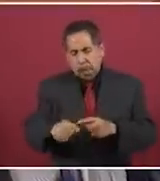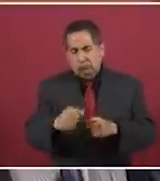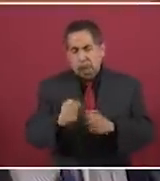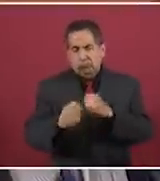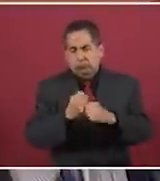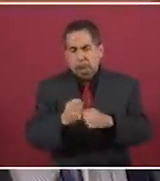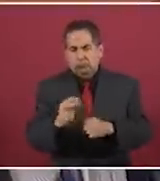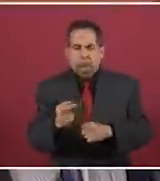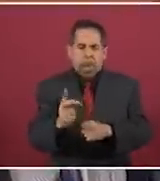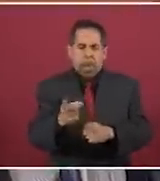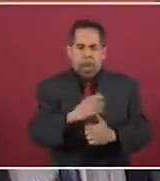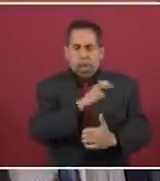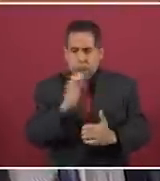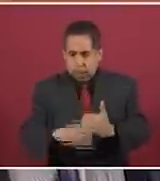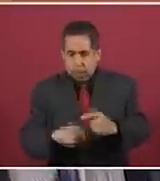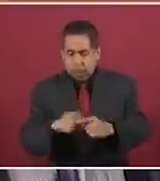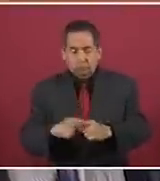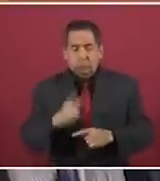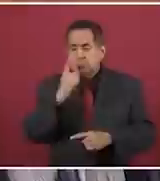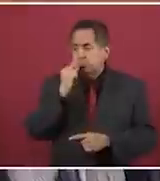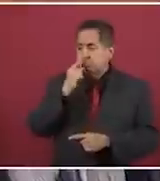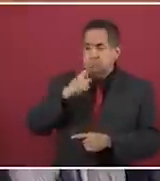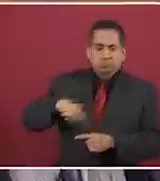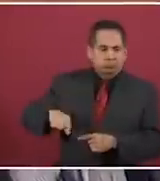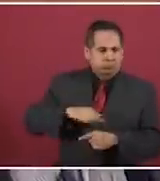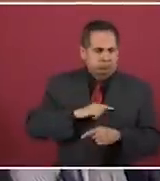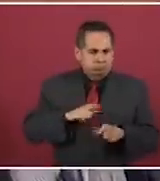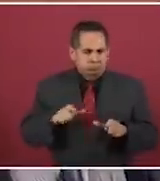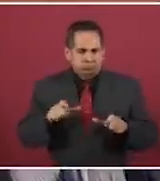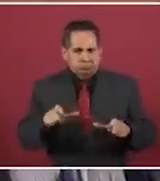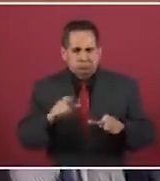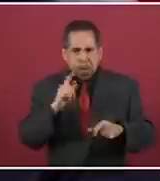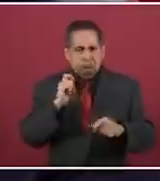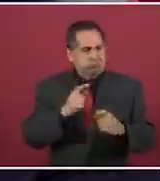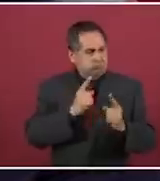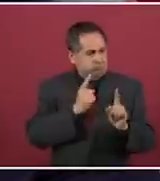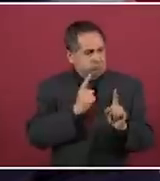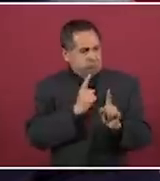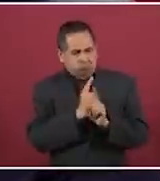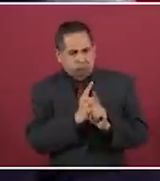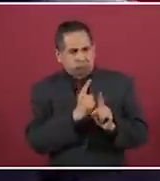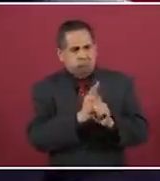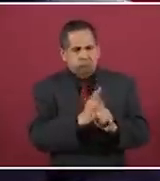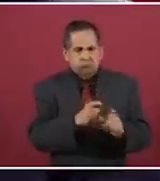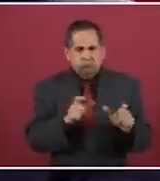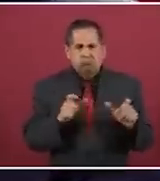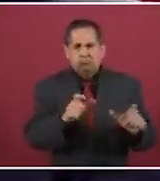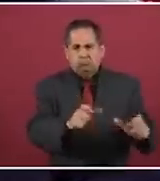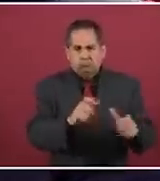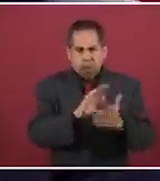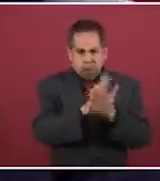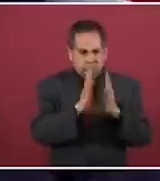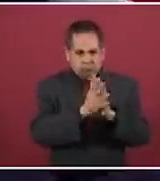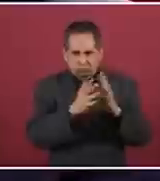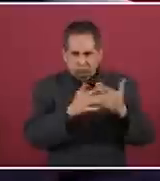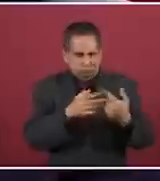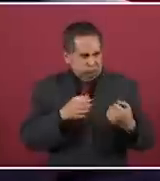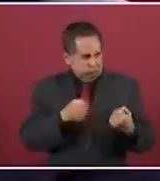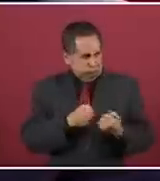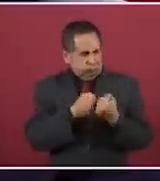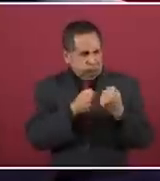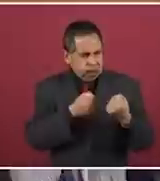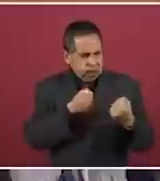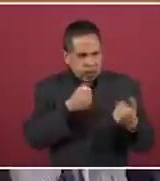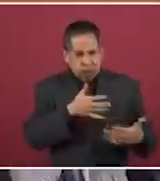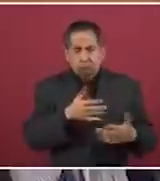fuerzas policíacas podrían enfrentarse de tú a tú con el crimen organizado.